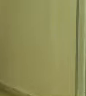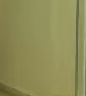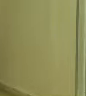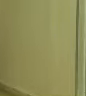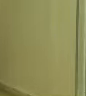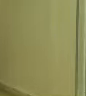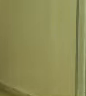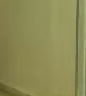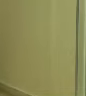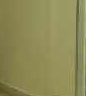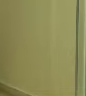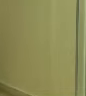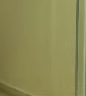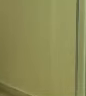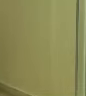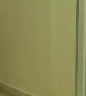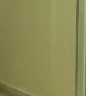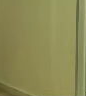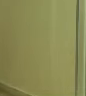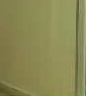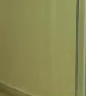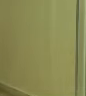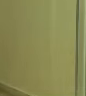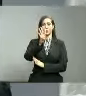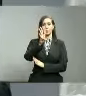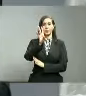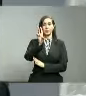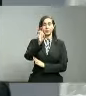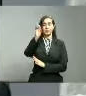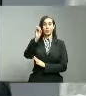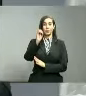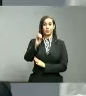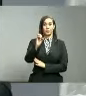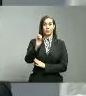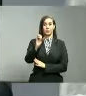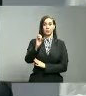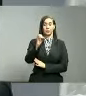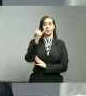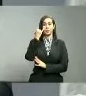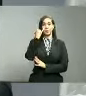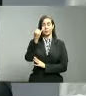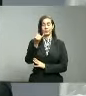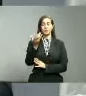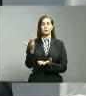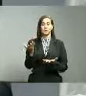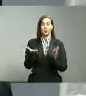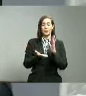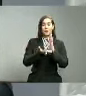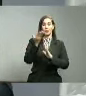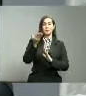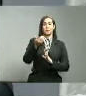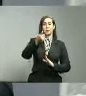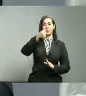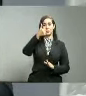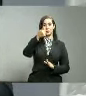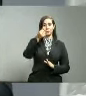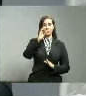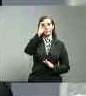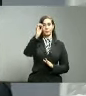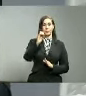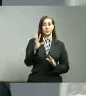ahora dice que estamos en un pico del coronavirus. De manera que hemos tenido alrededor de 10% de